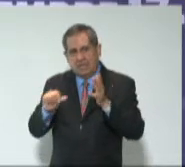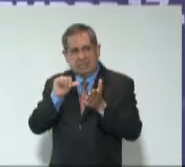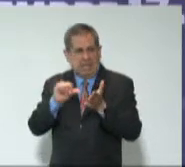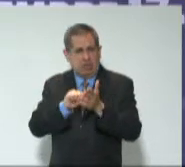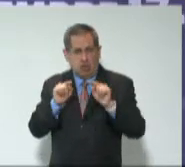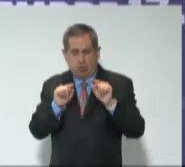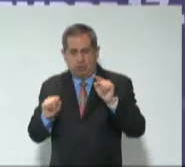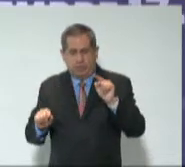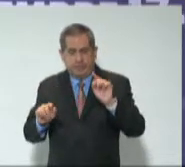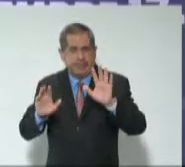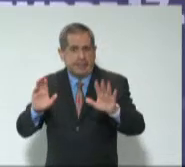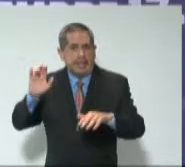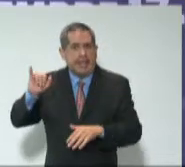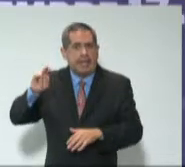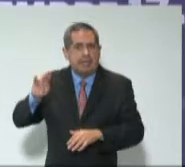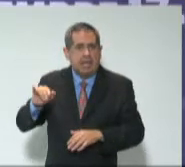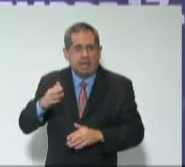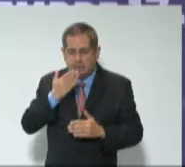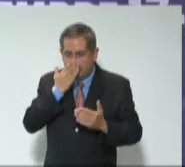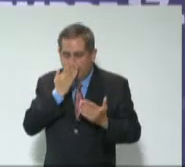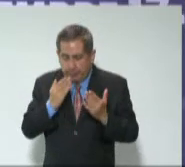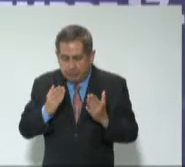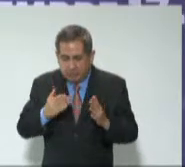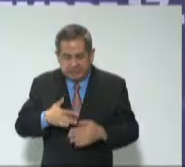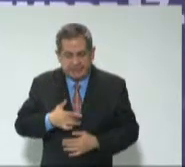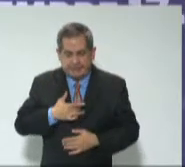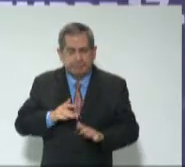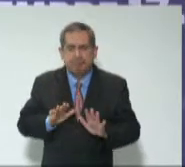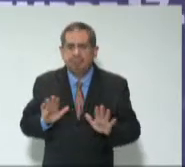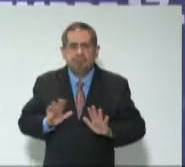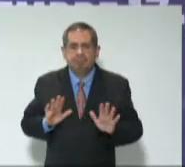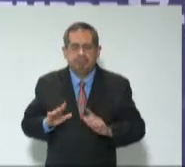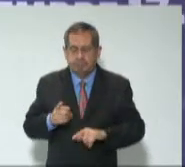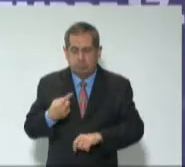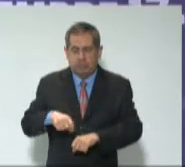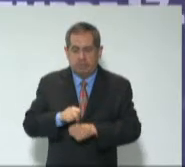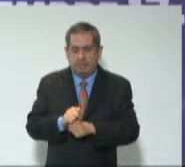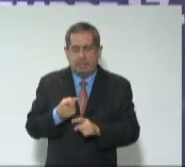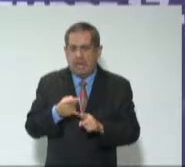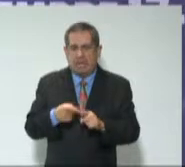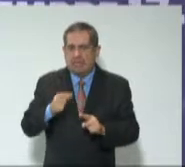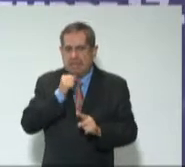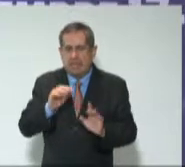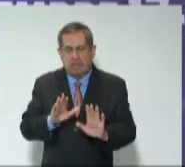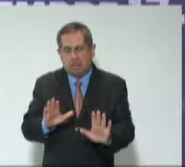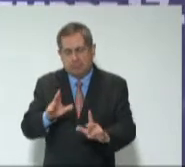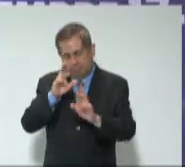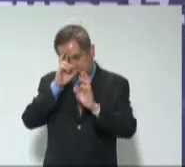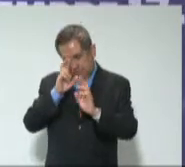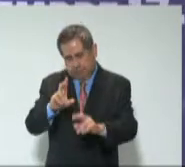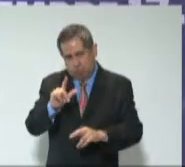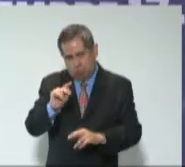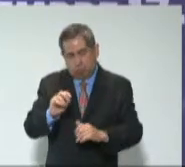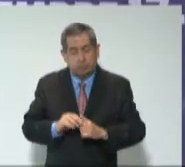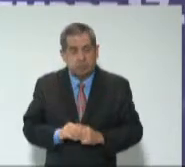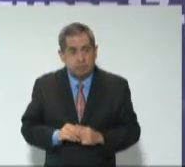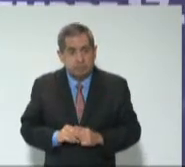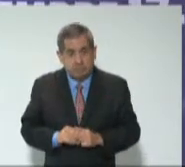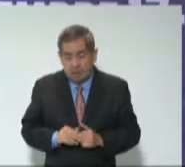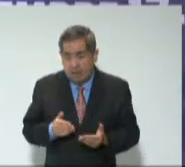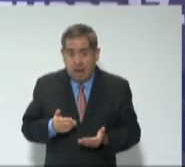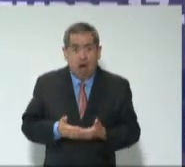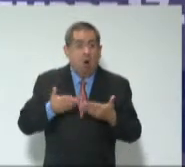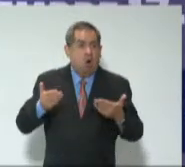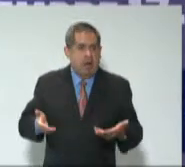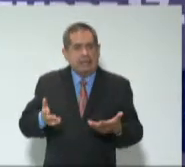inai decidió no realizar su actividad anual en esa ocasión ahora tenemos